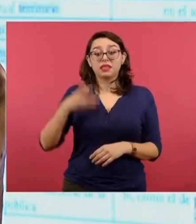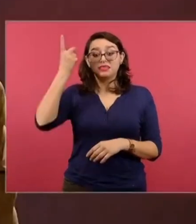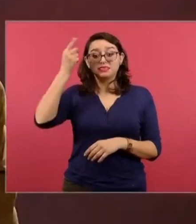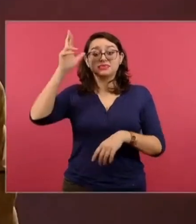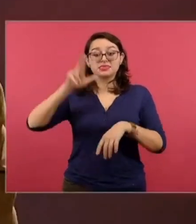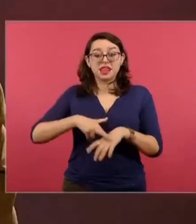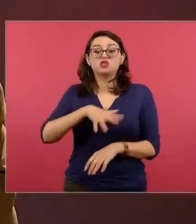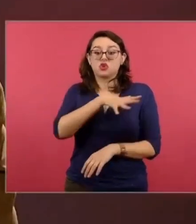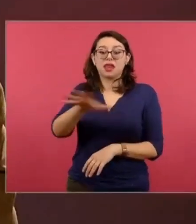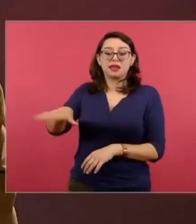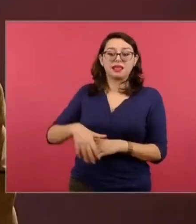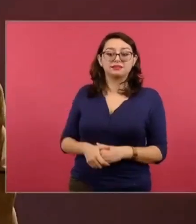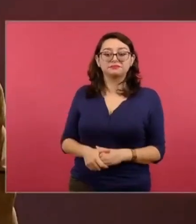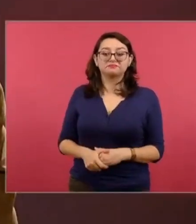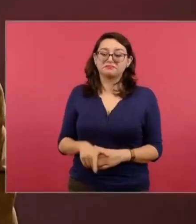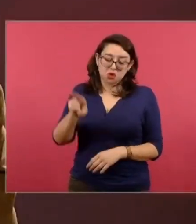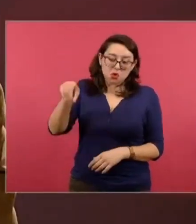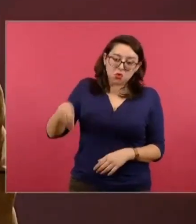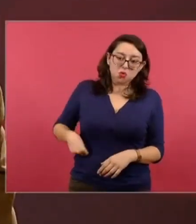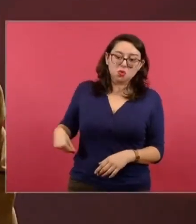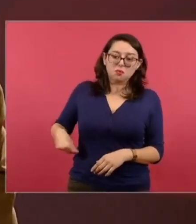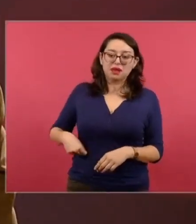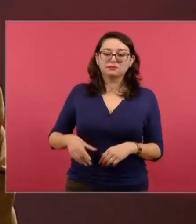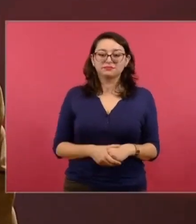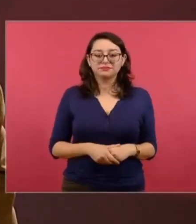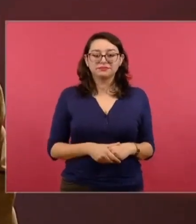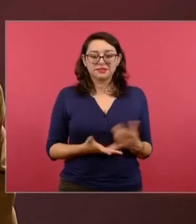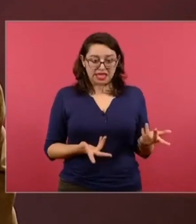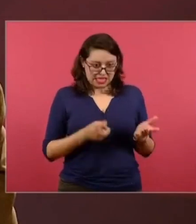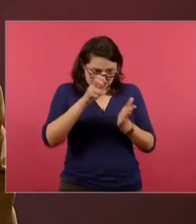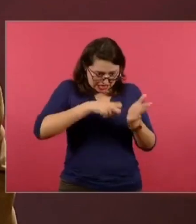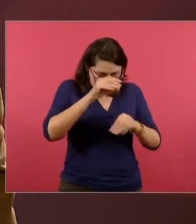No fueron los editores, no fueron los autores. Ellos hicieron un gran trabajo.